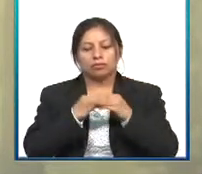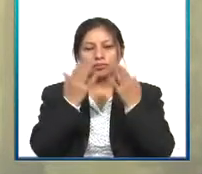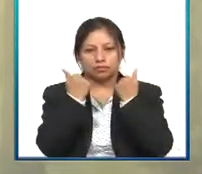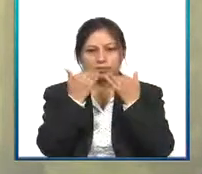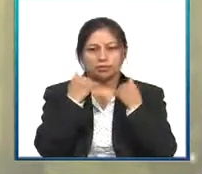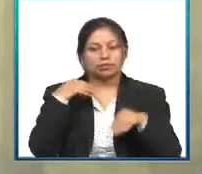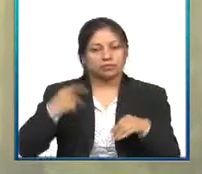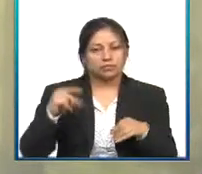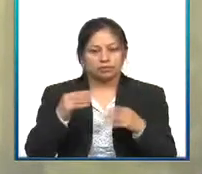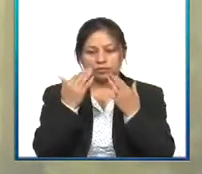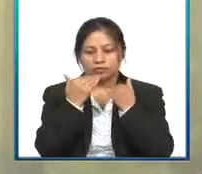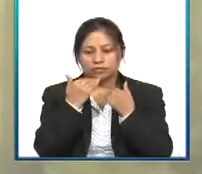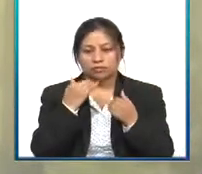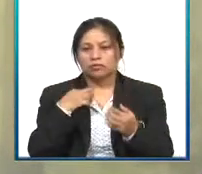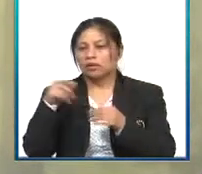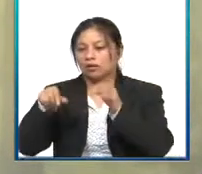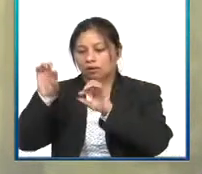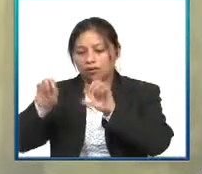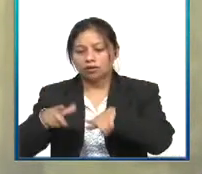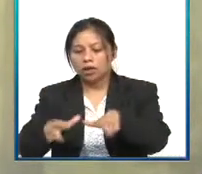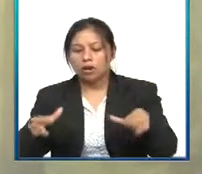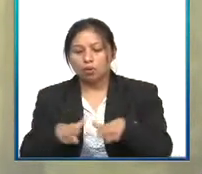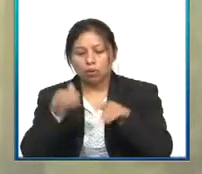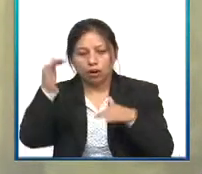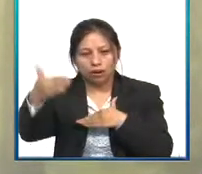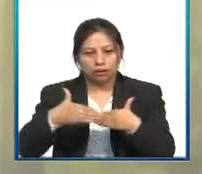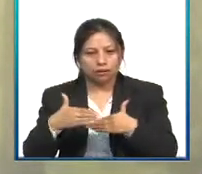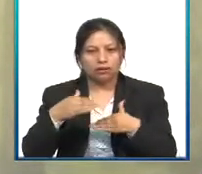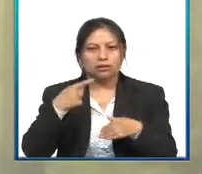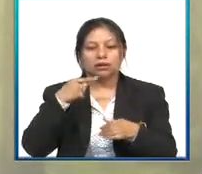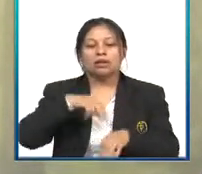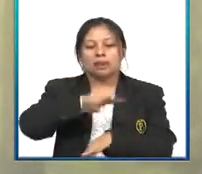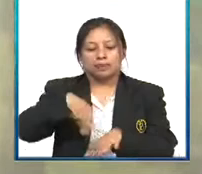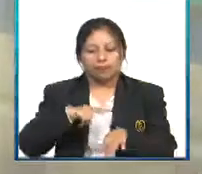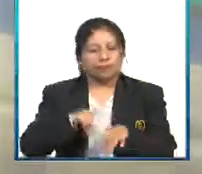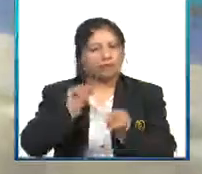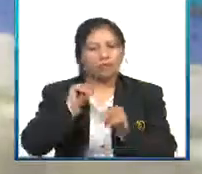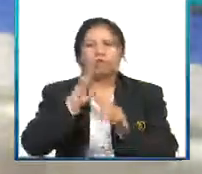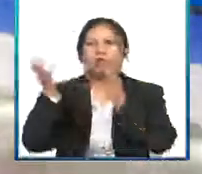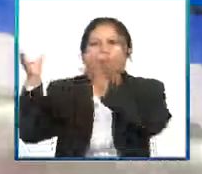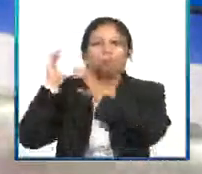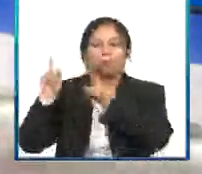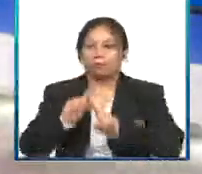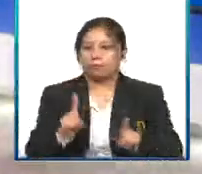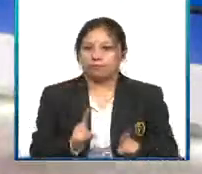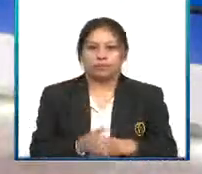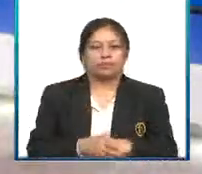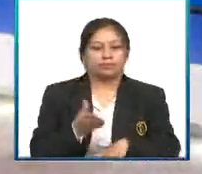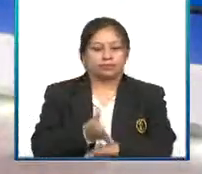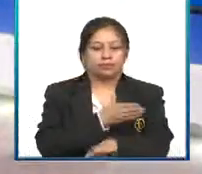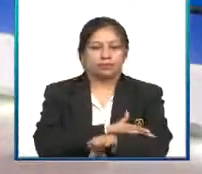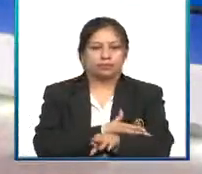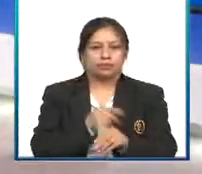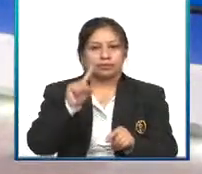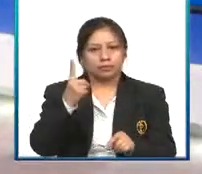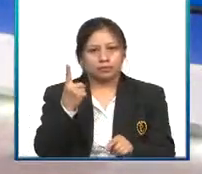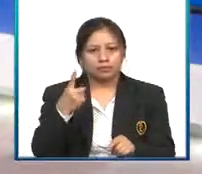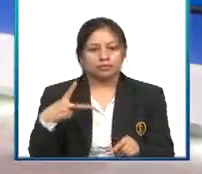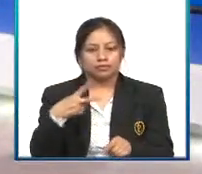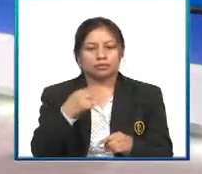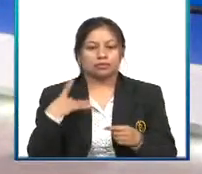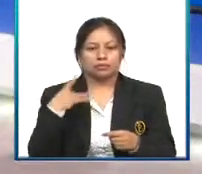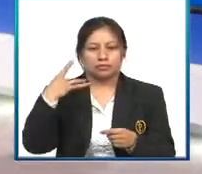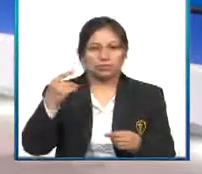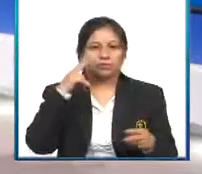se priorice comprar a los proveedores locales, es decir, el producto nacional y no importado. Antes de ir a nuestro primer corte,